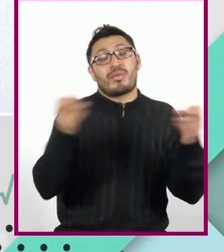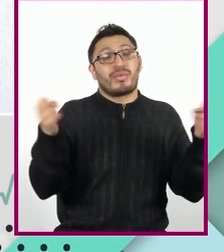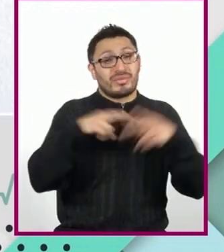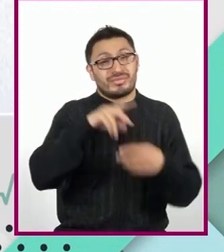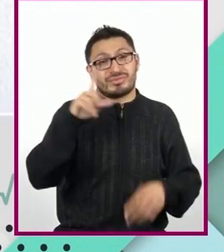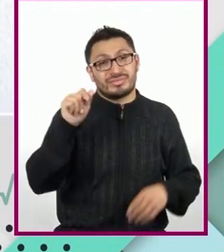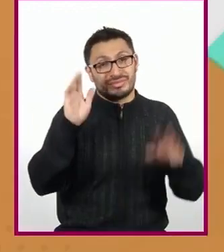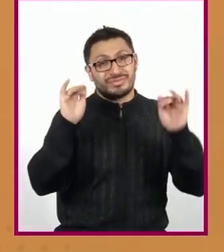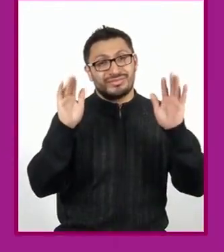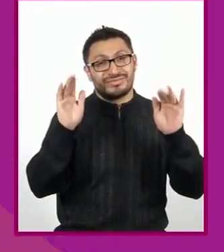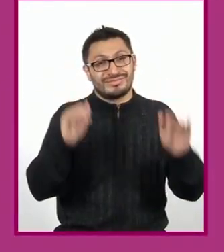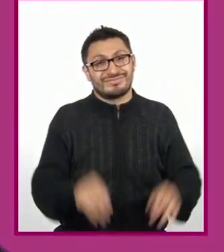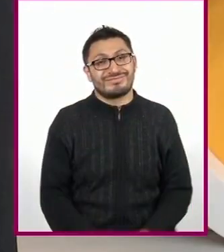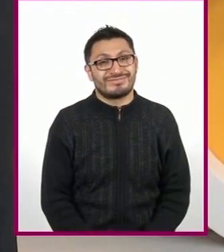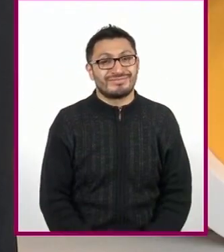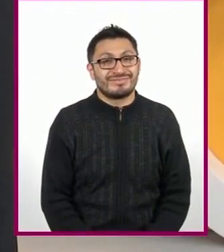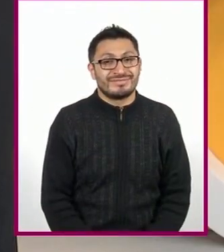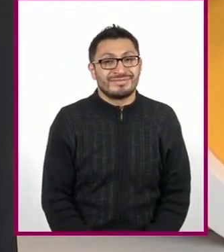próxima!